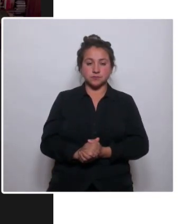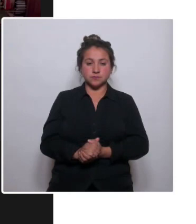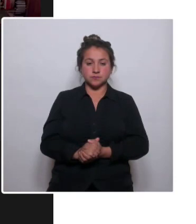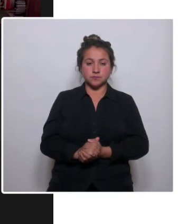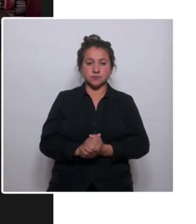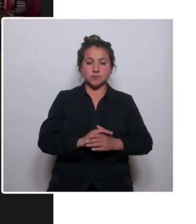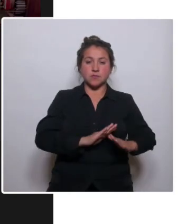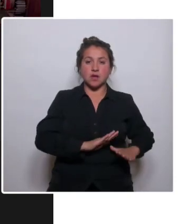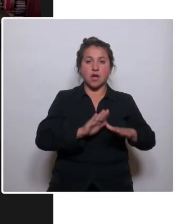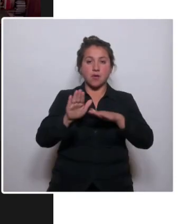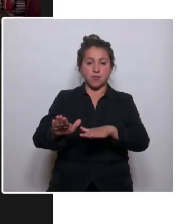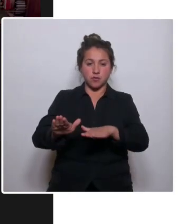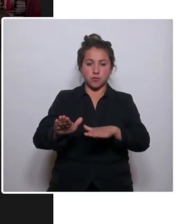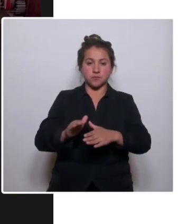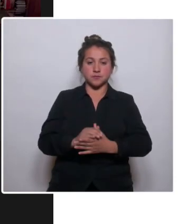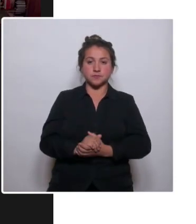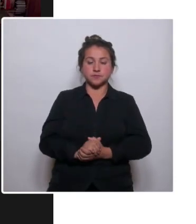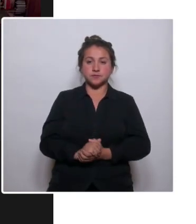favor.